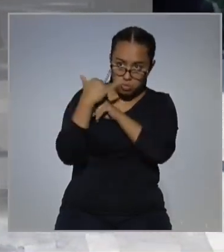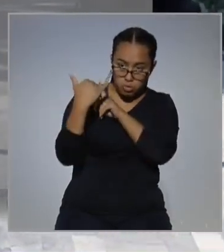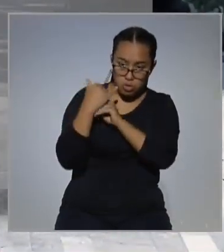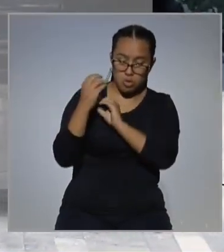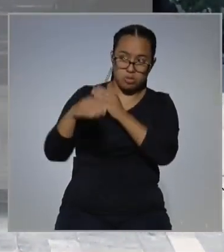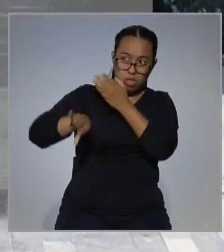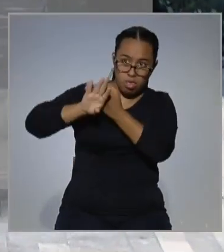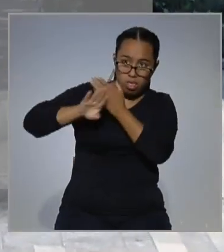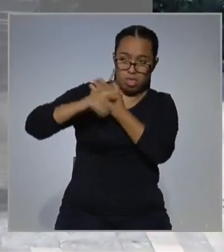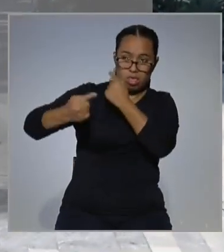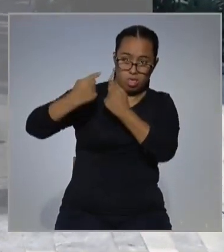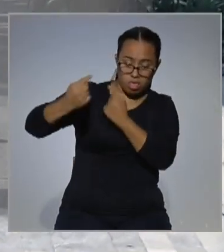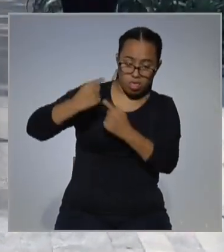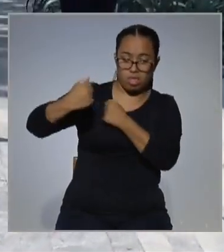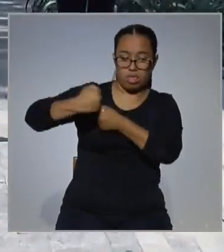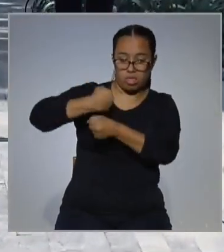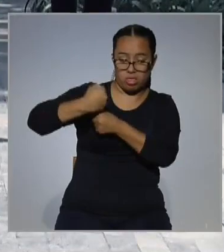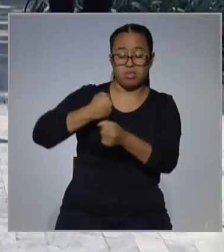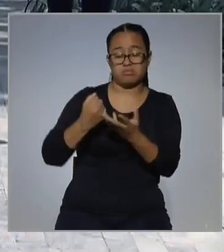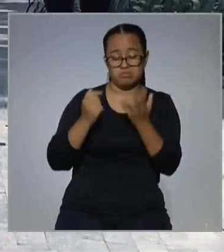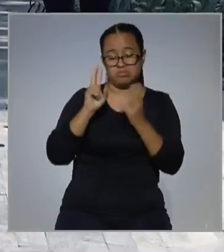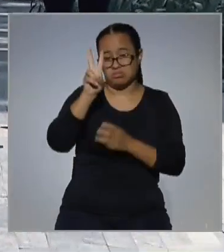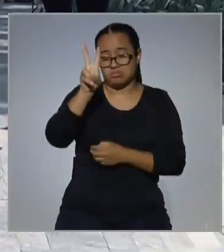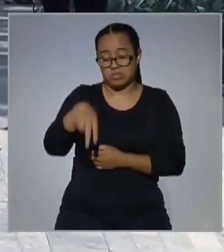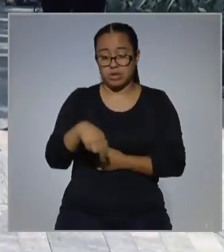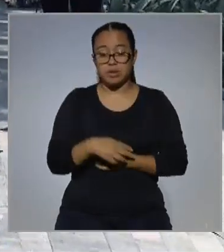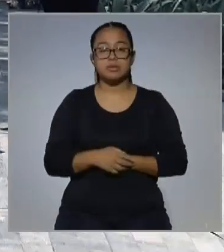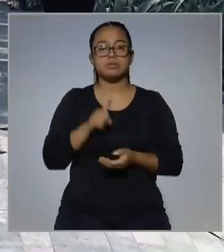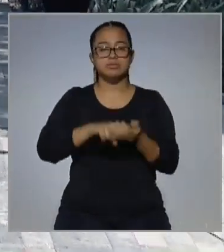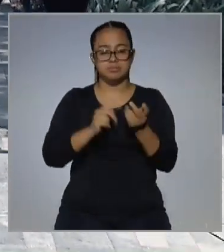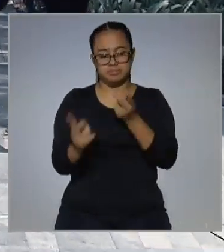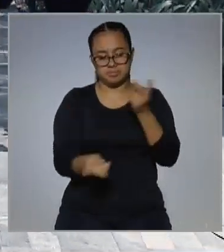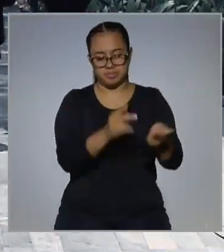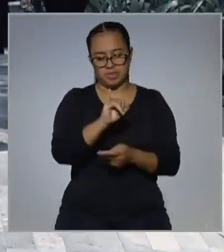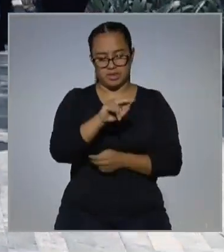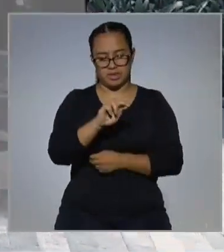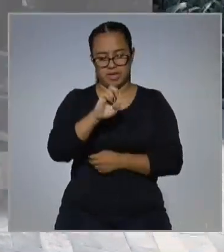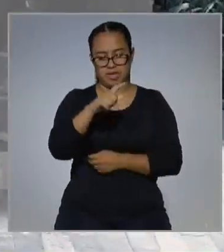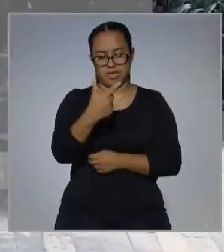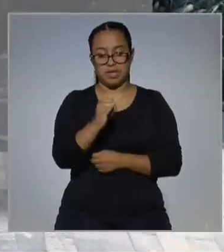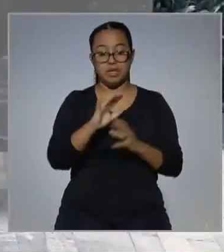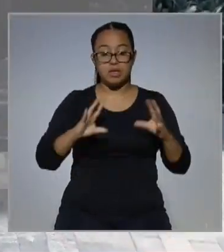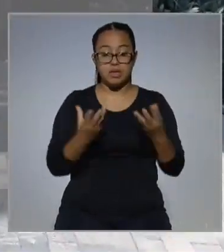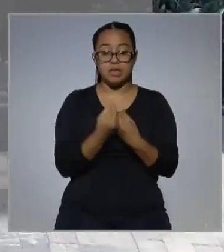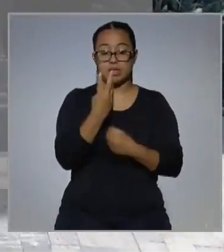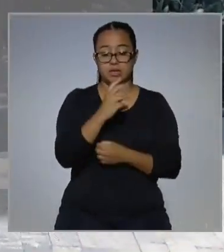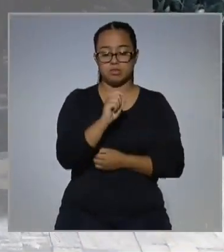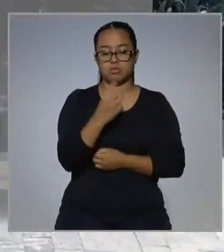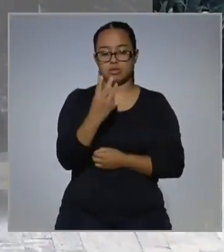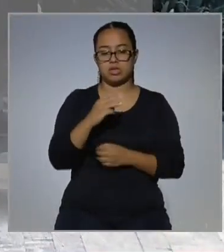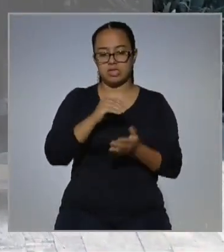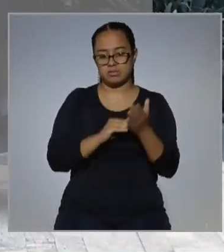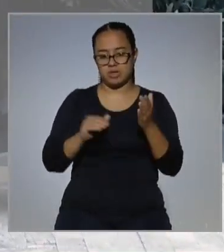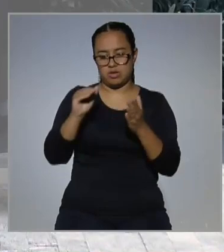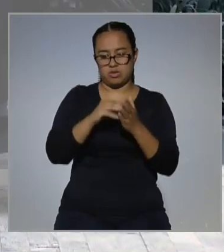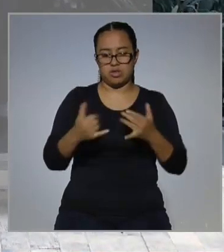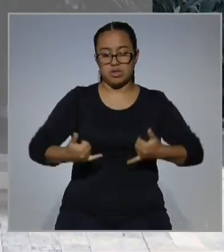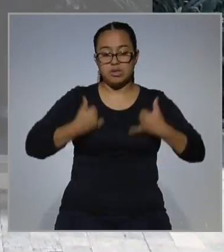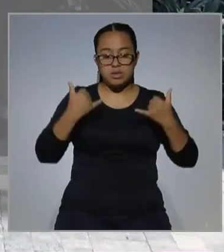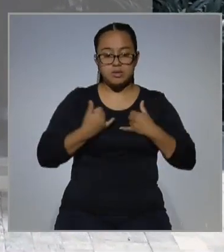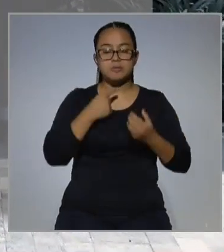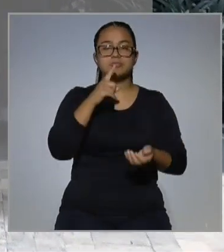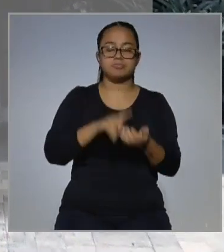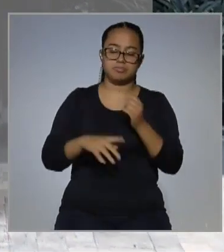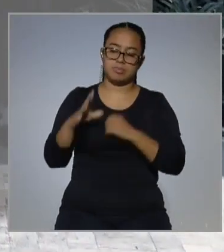sus escuelas. De acuerdo con una encuesta realizada por el INEGI, un total de 3.3 millones de jóvenes la